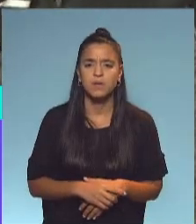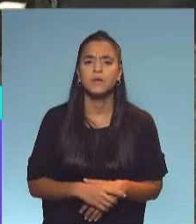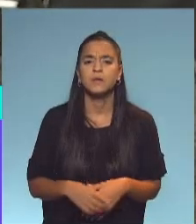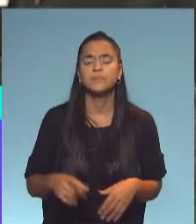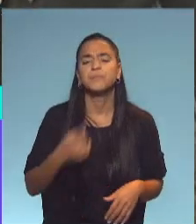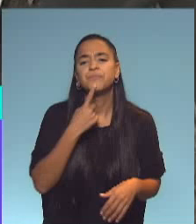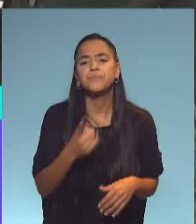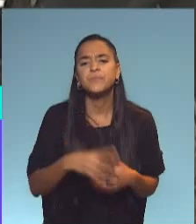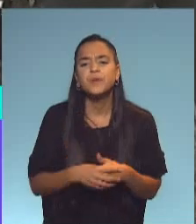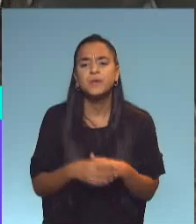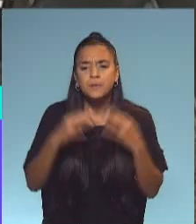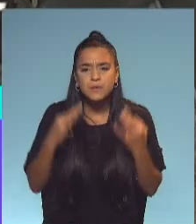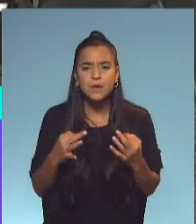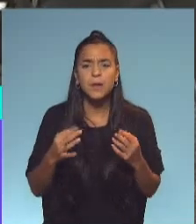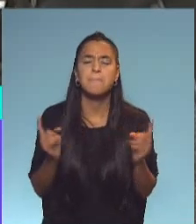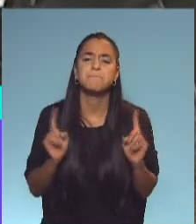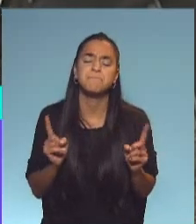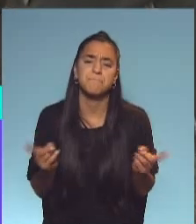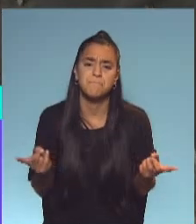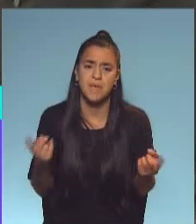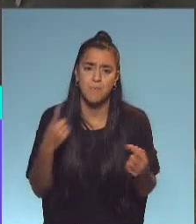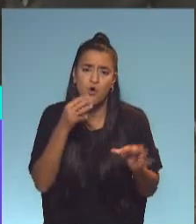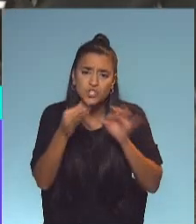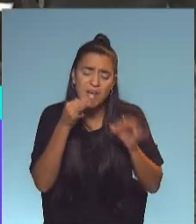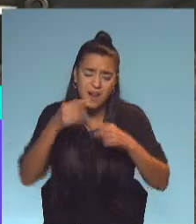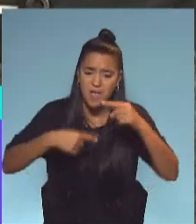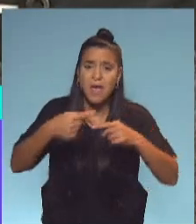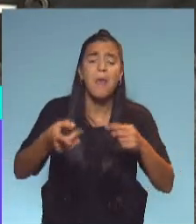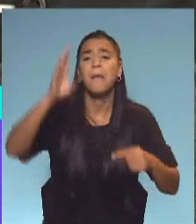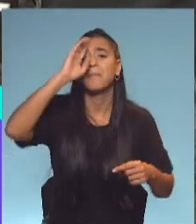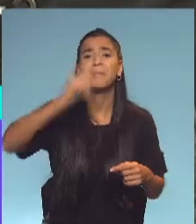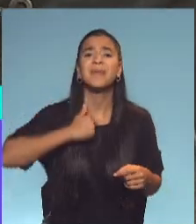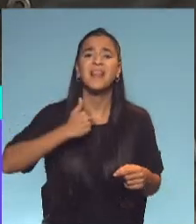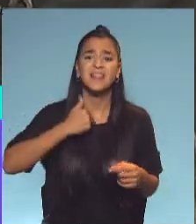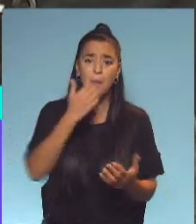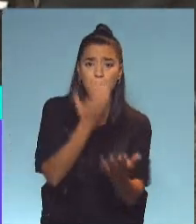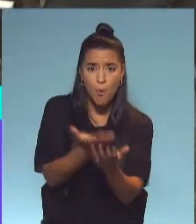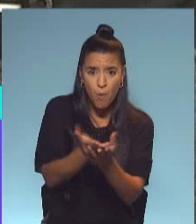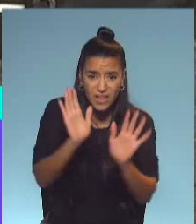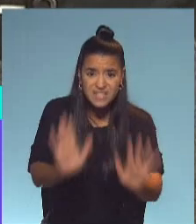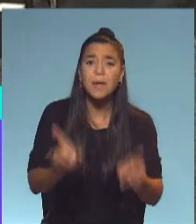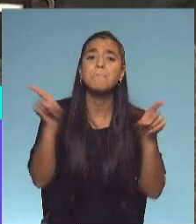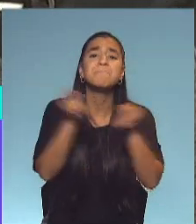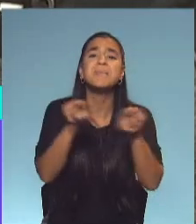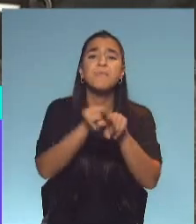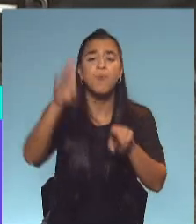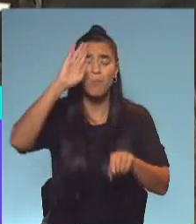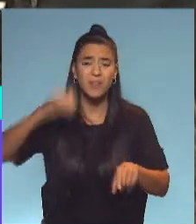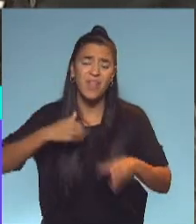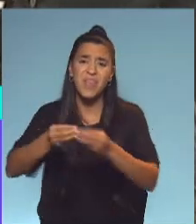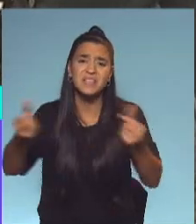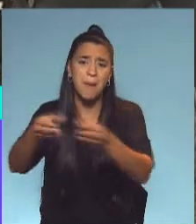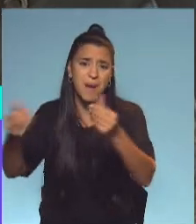Cabe destacar y que como venimos en el hilo de esta charla, que los militares que propusieron esto fueron los mismos que habían hecho